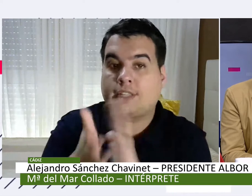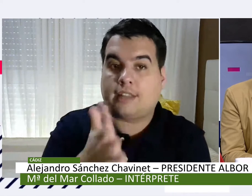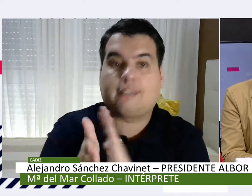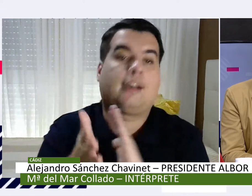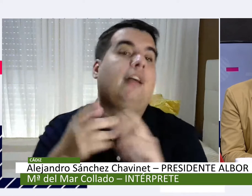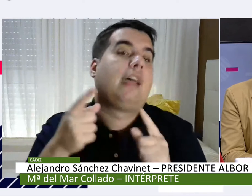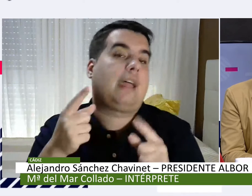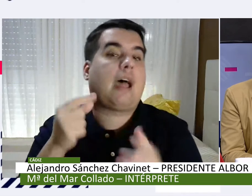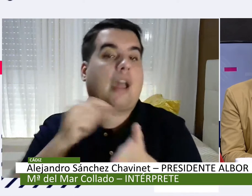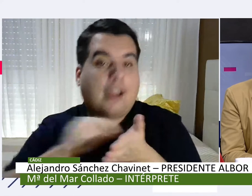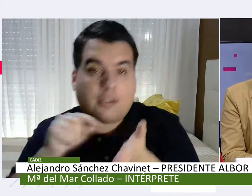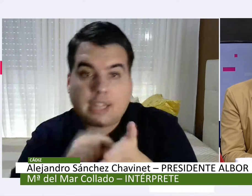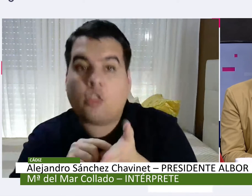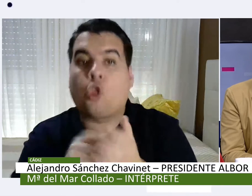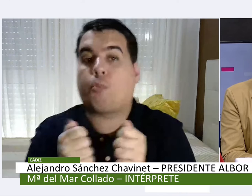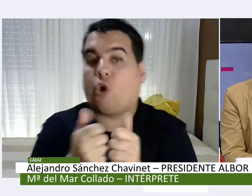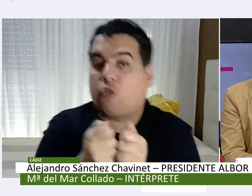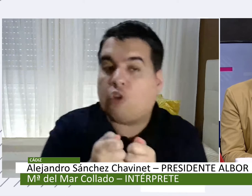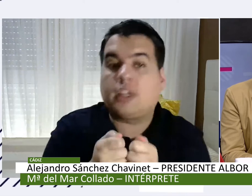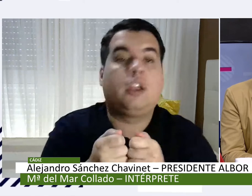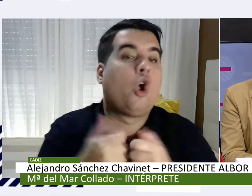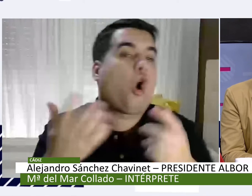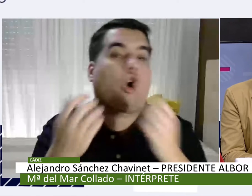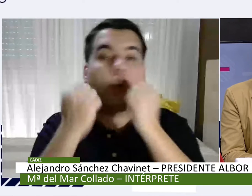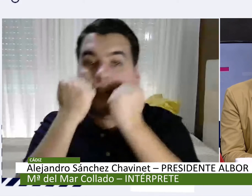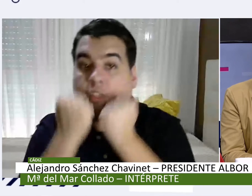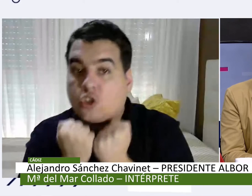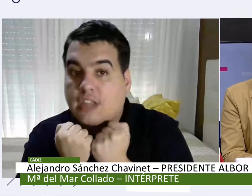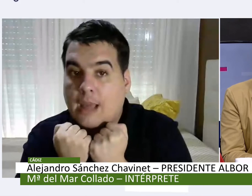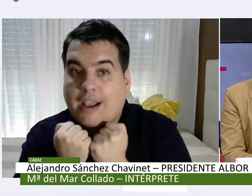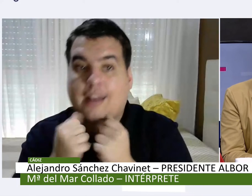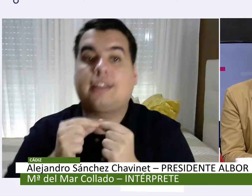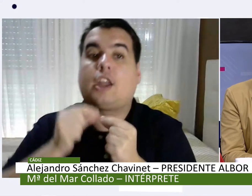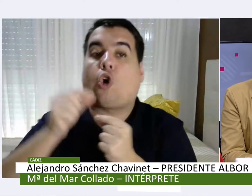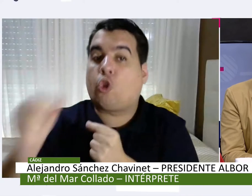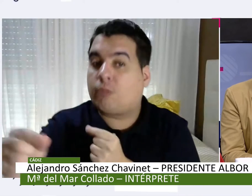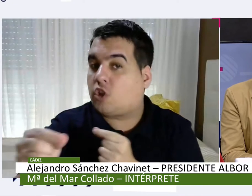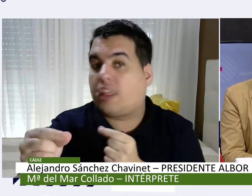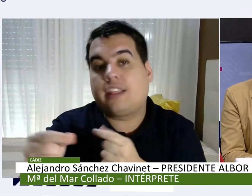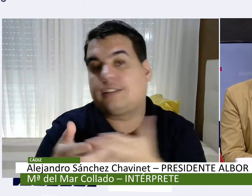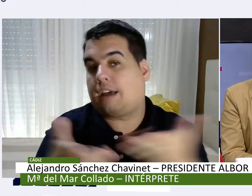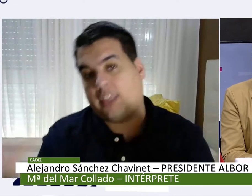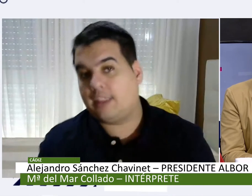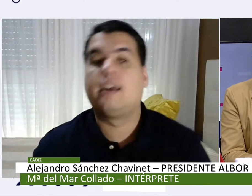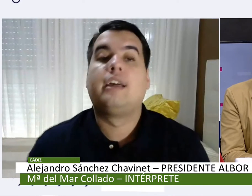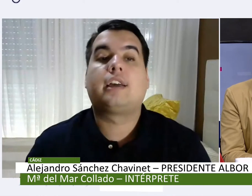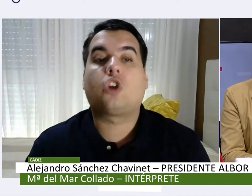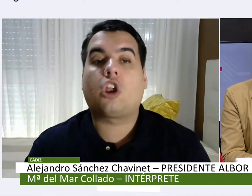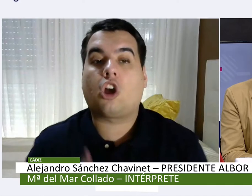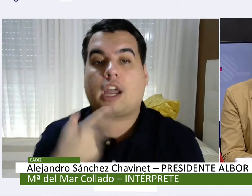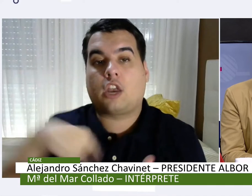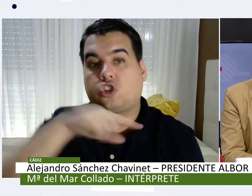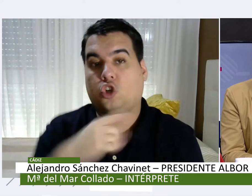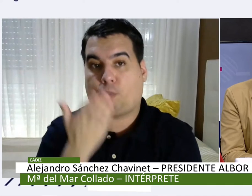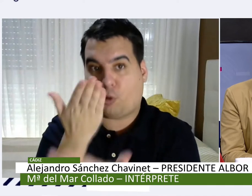puedo comentar, escribiendo por Bobby, o quitándose la mascarilla, con un metro de distancia, eso